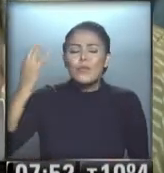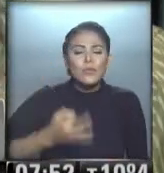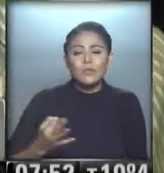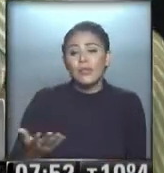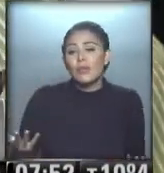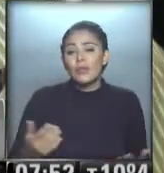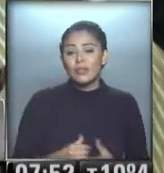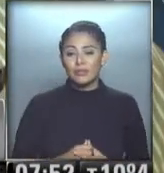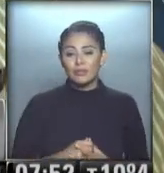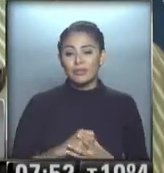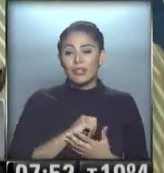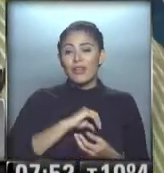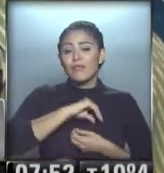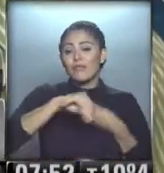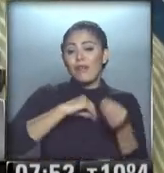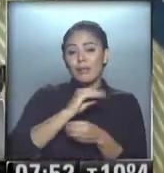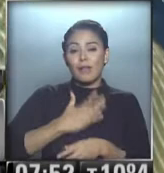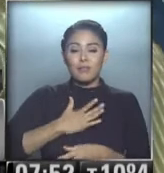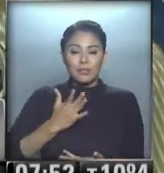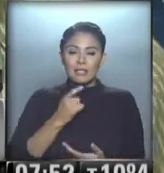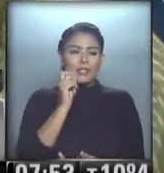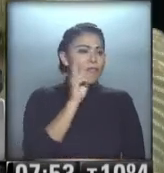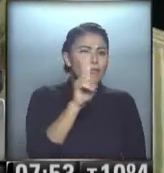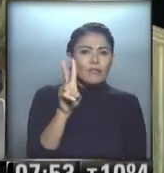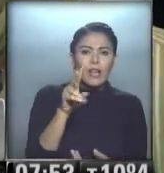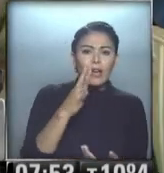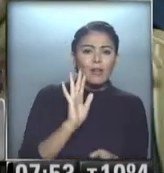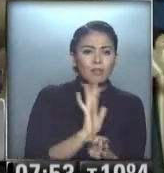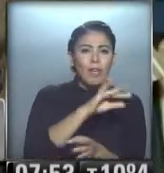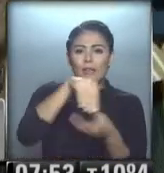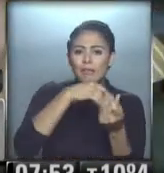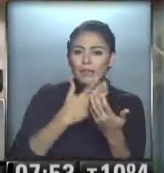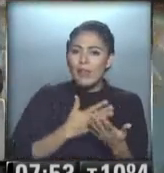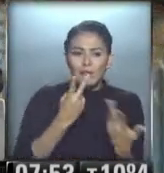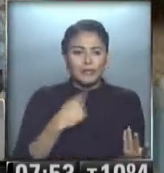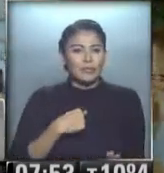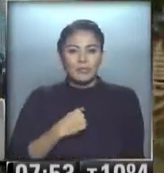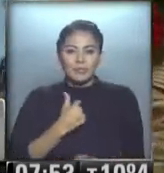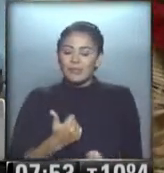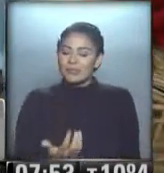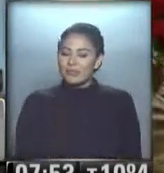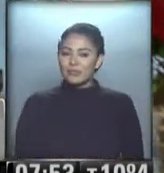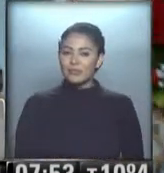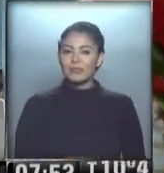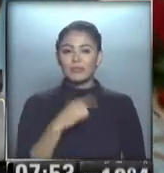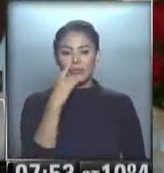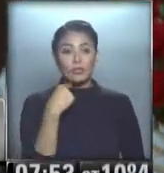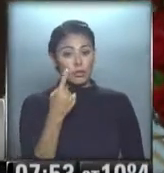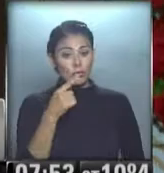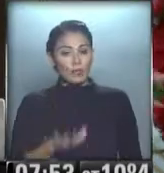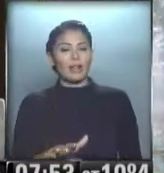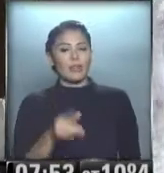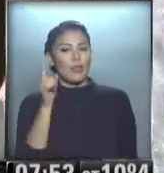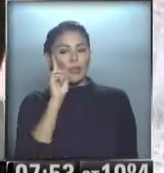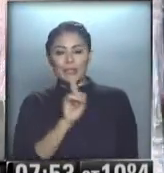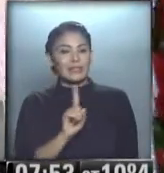y bueno, es la familia de uno y ver feliz a la familia es lo que mejor nos hace. Realmente no lo esperaba,